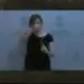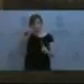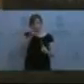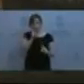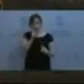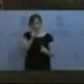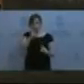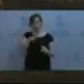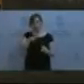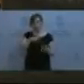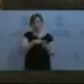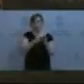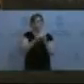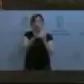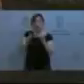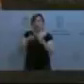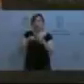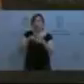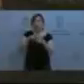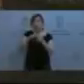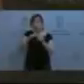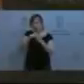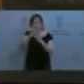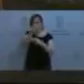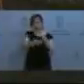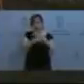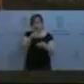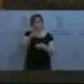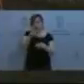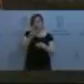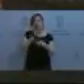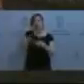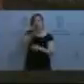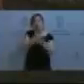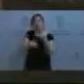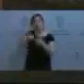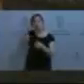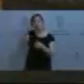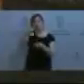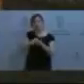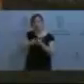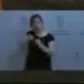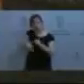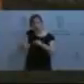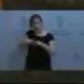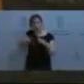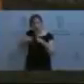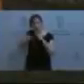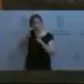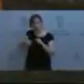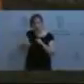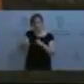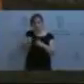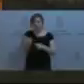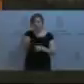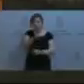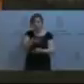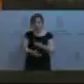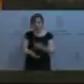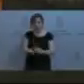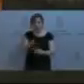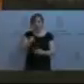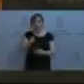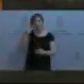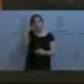planificar las actuaciones a desarrollar en coordinación con técnicos nuestros del Principado. Y también tenemos prevista intervención, y está en